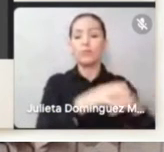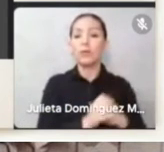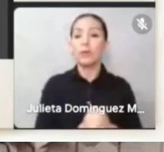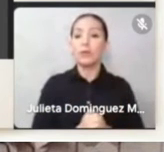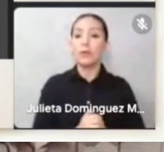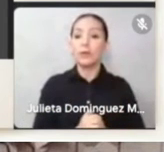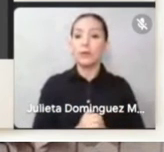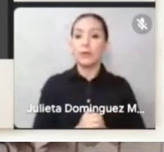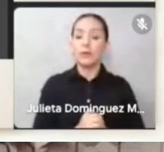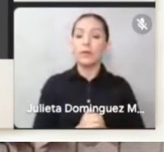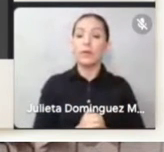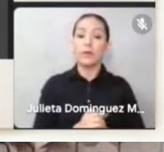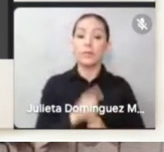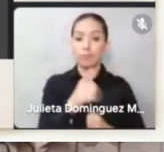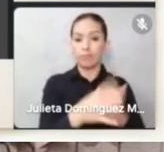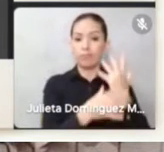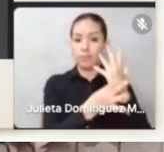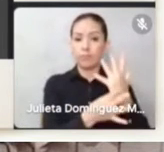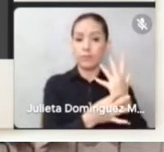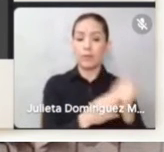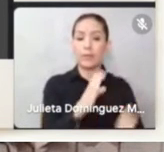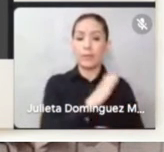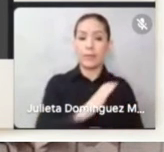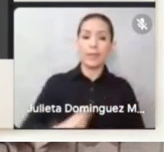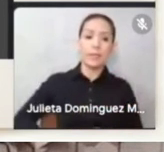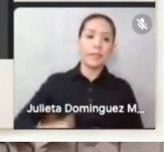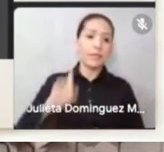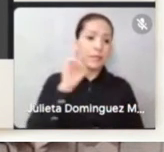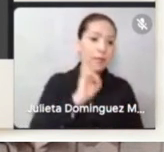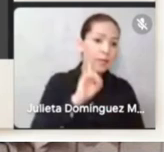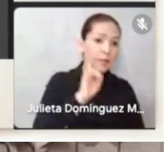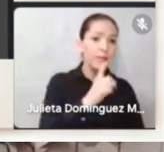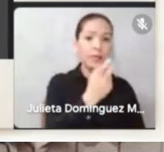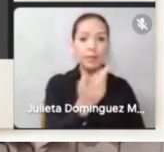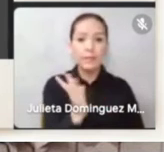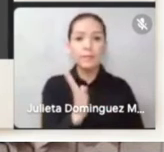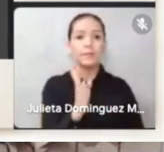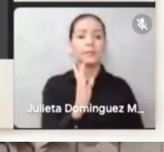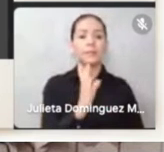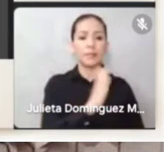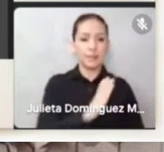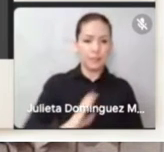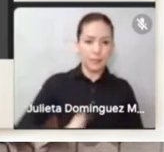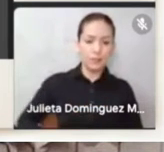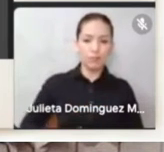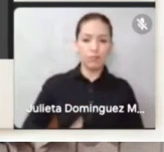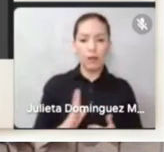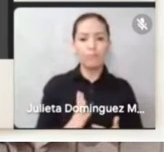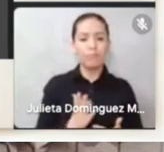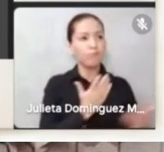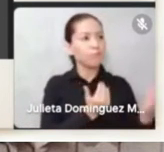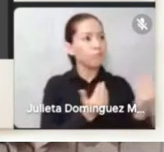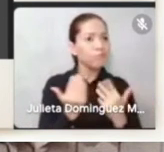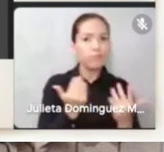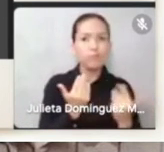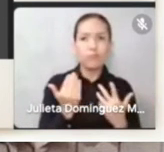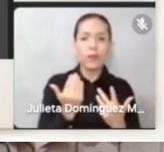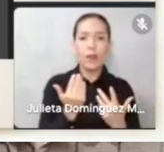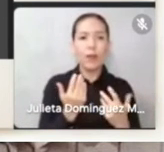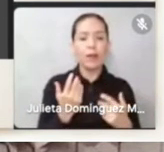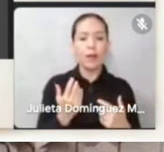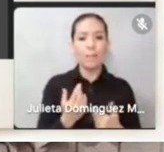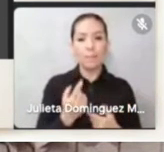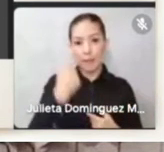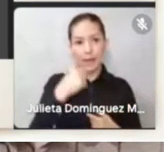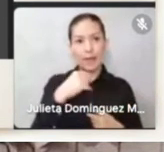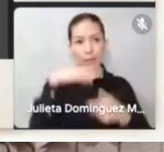argumentó que las candidatas y el candidato generaron simpatizantes en la campaña a quienes después solicitaron el apoyo